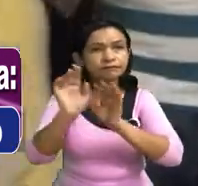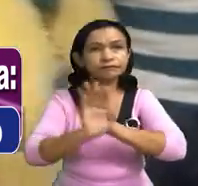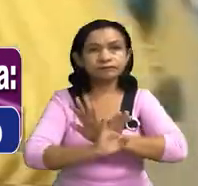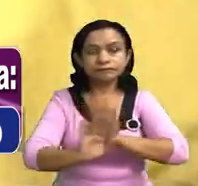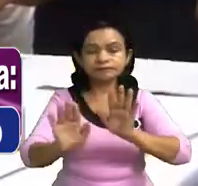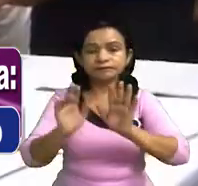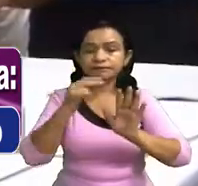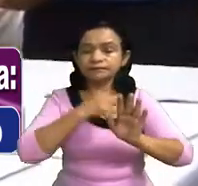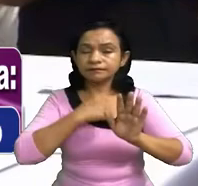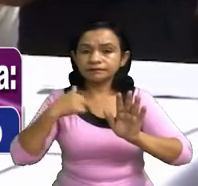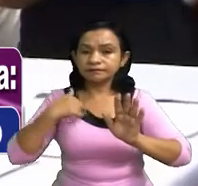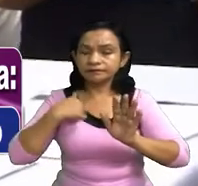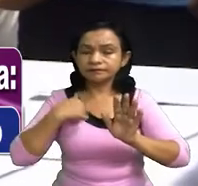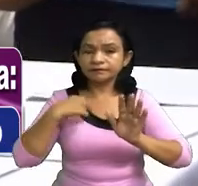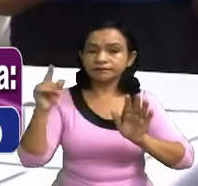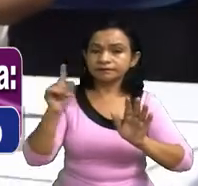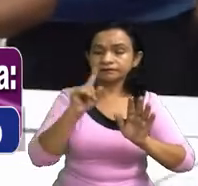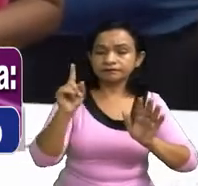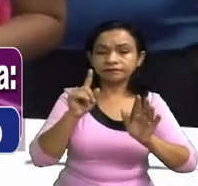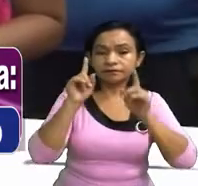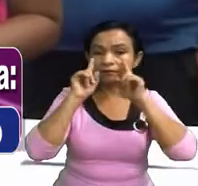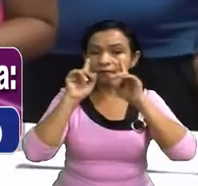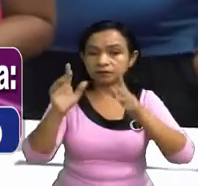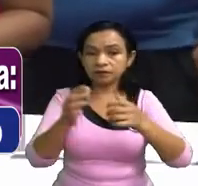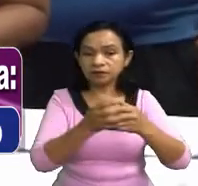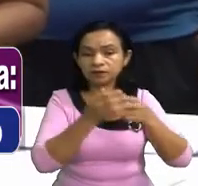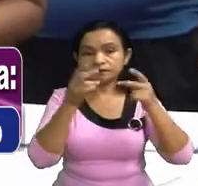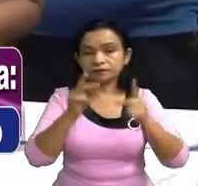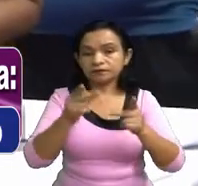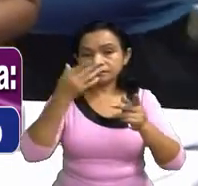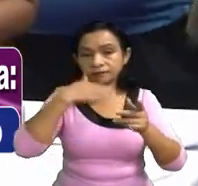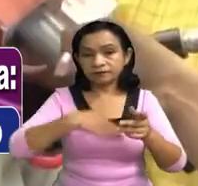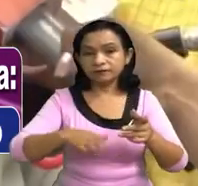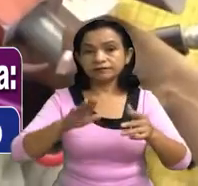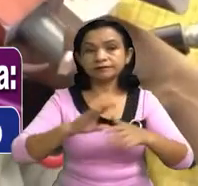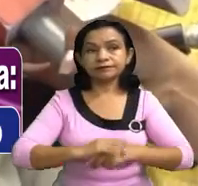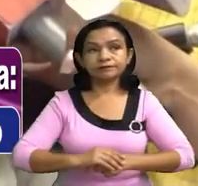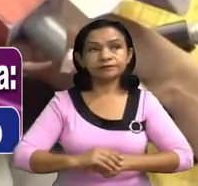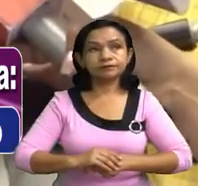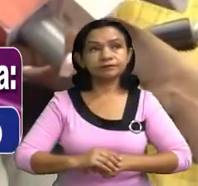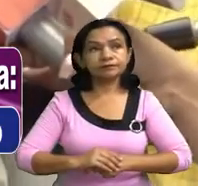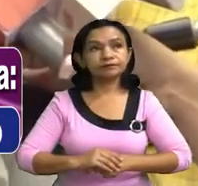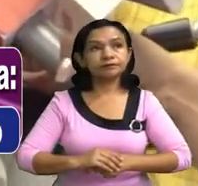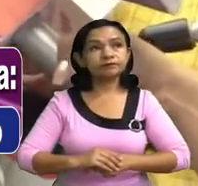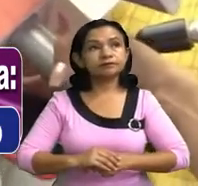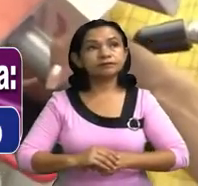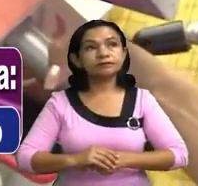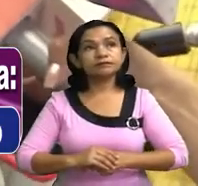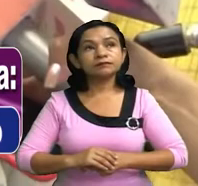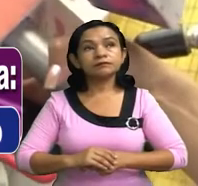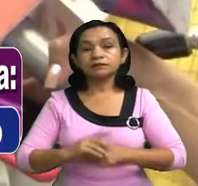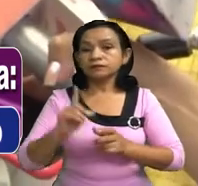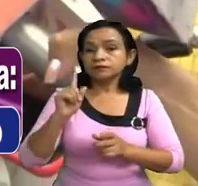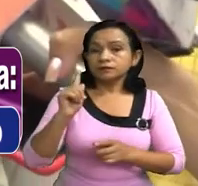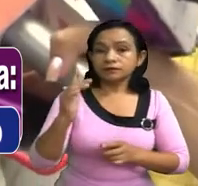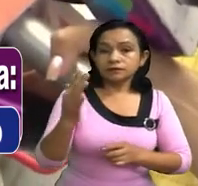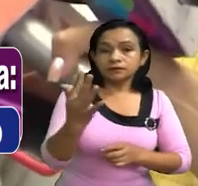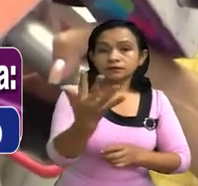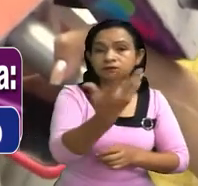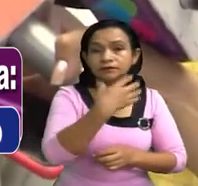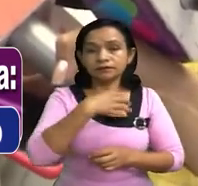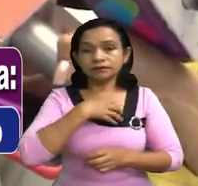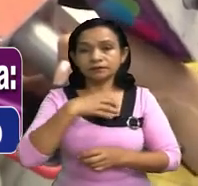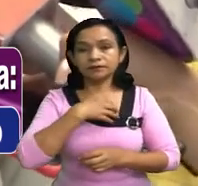fueron creadas y no para resguardar a delincuentes. Así que nosotros lo hemos